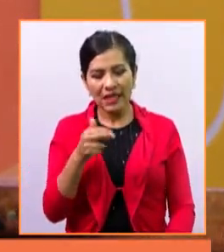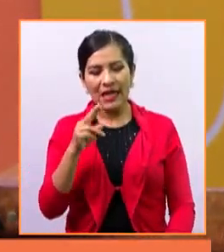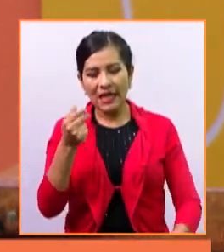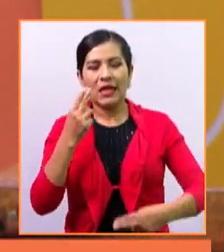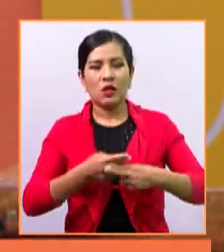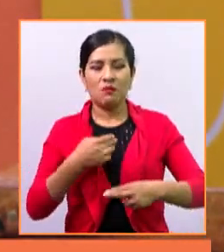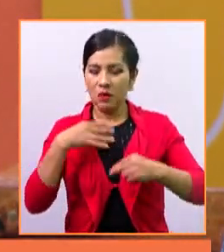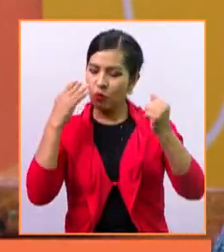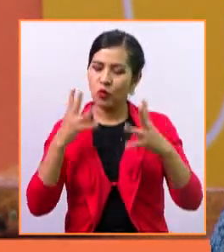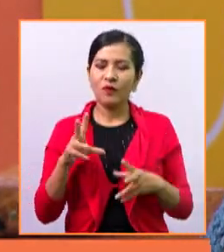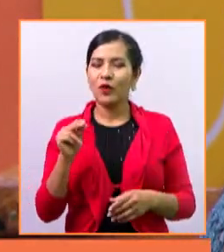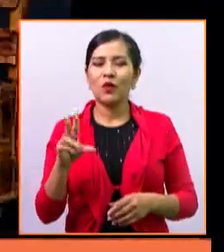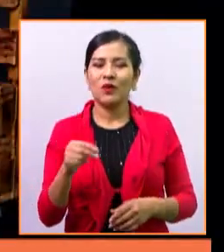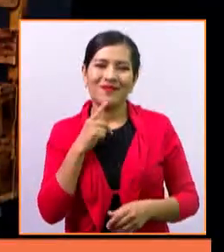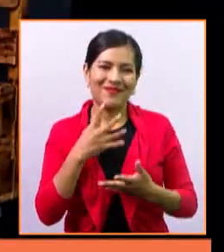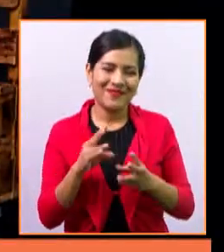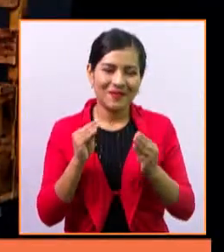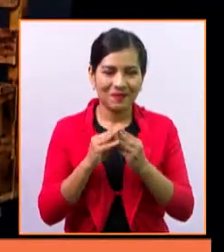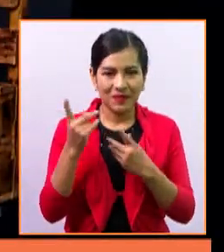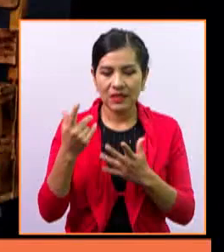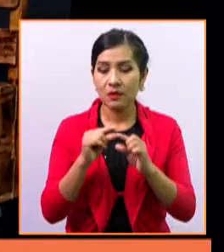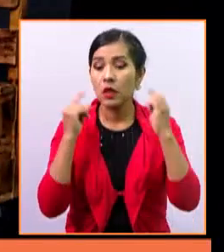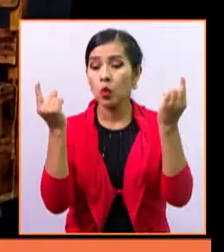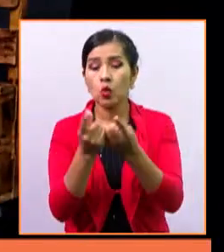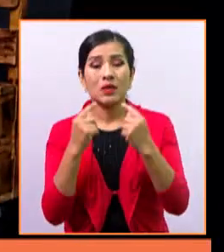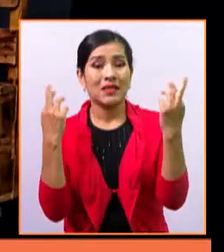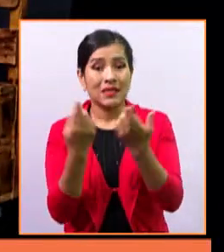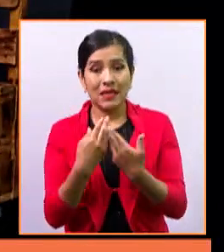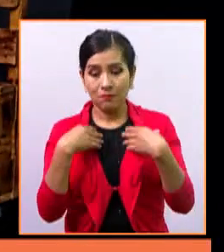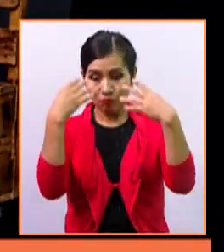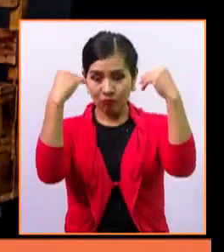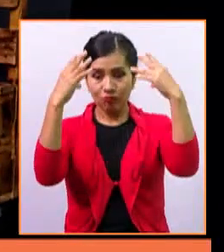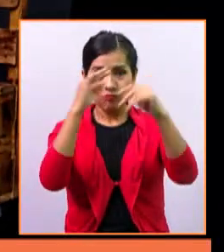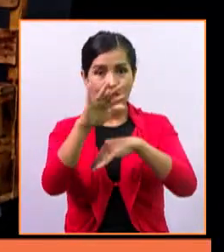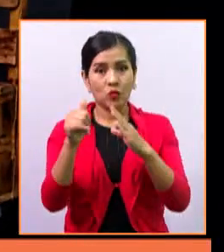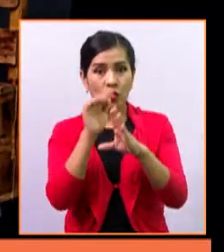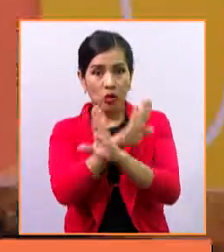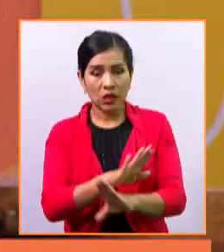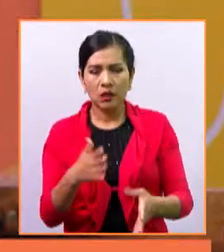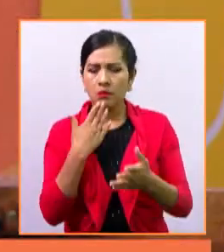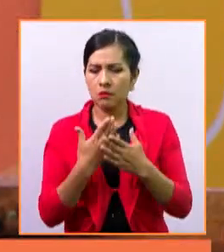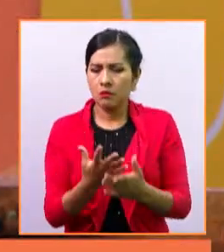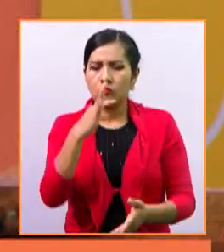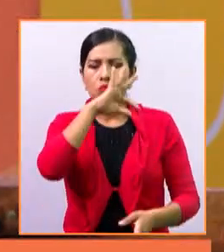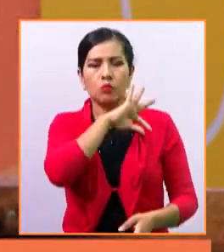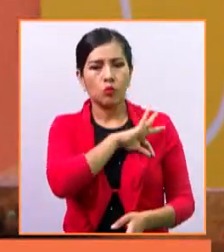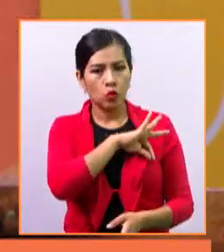bien, gracias. Entonces, Susana, ha sido un curso realmente provechoso,